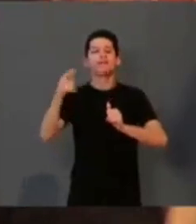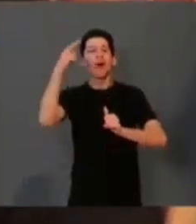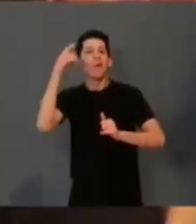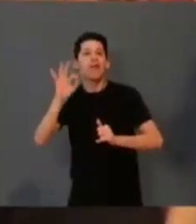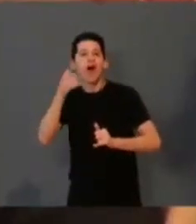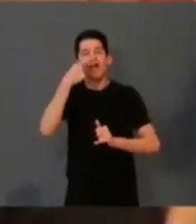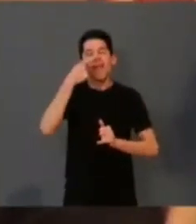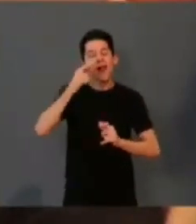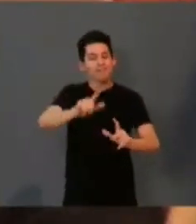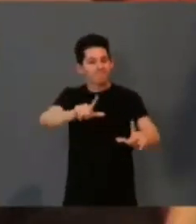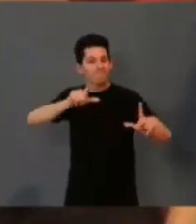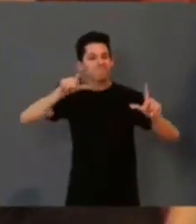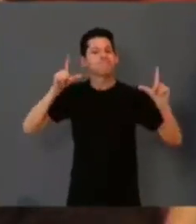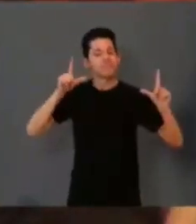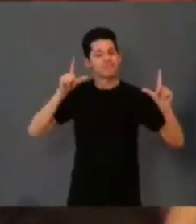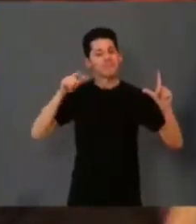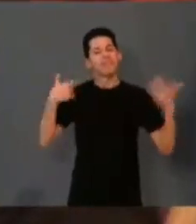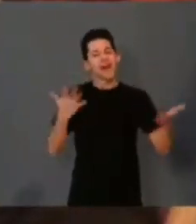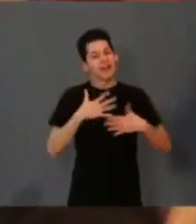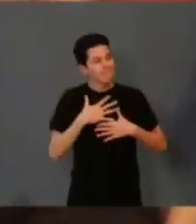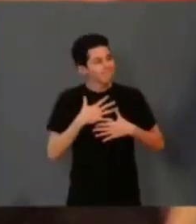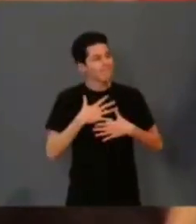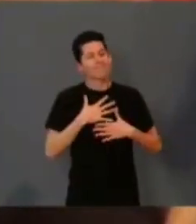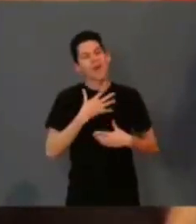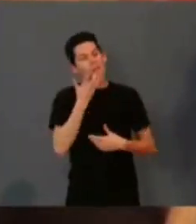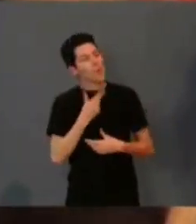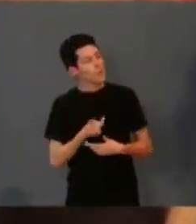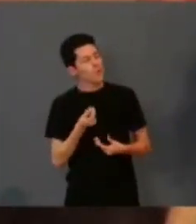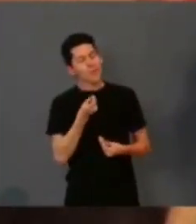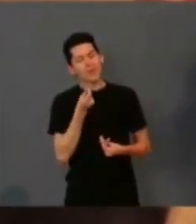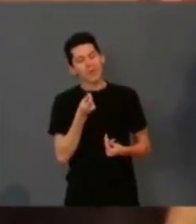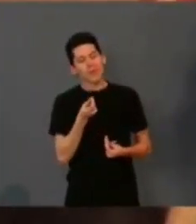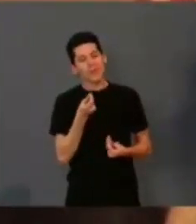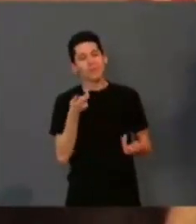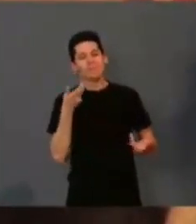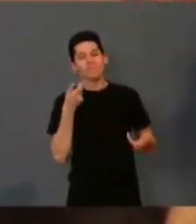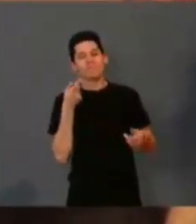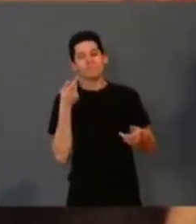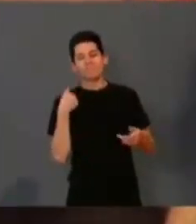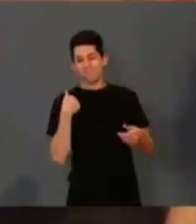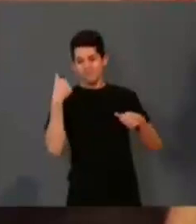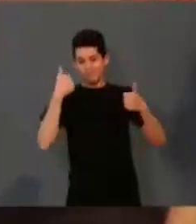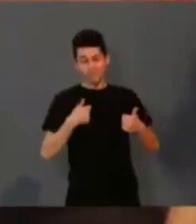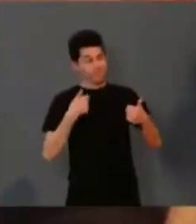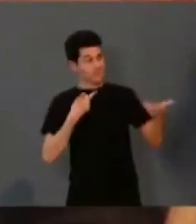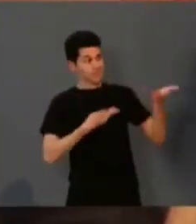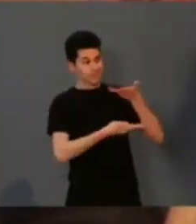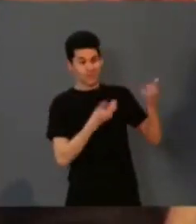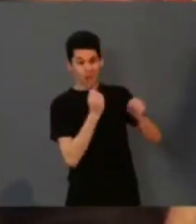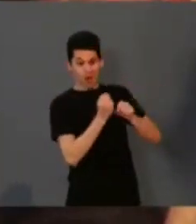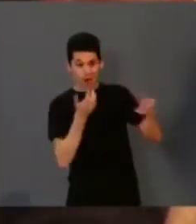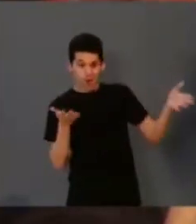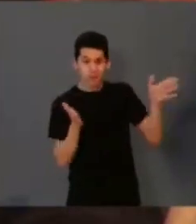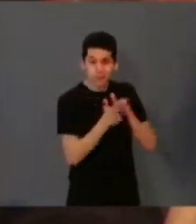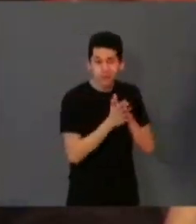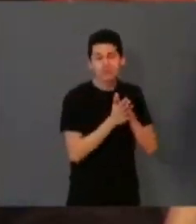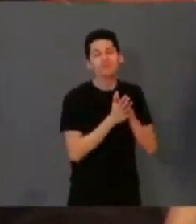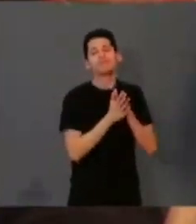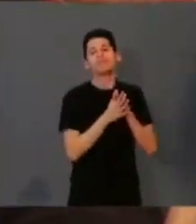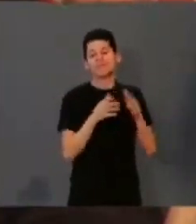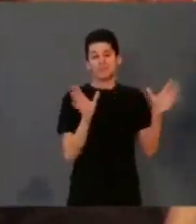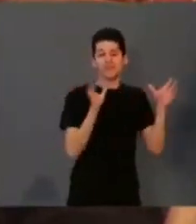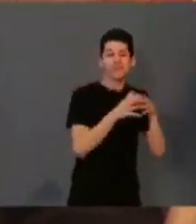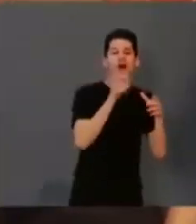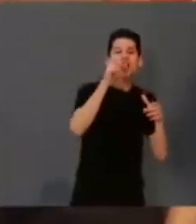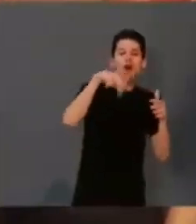sean escuchadas Así que para mí un gusto enorme Luisa poder compartir todo este trabajo les decía esconesi